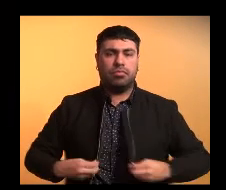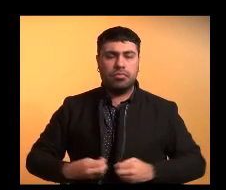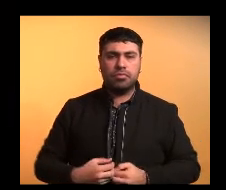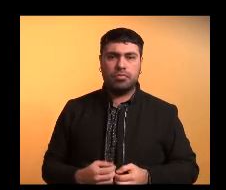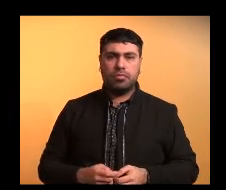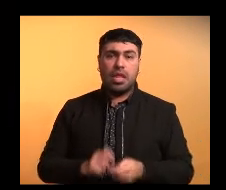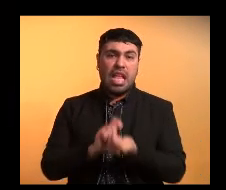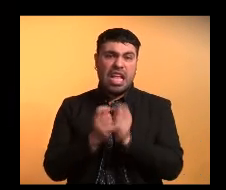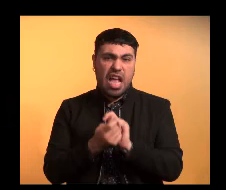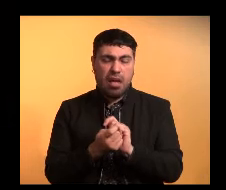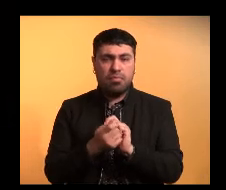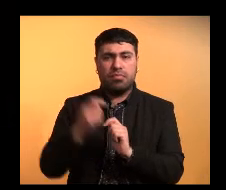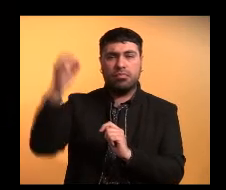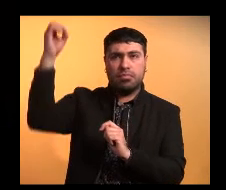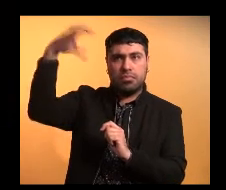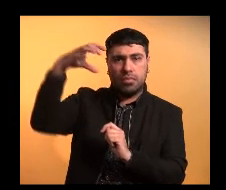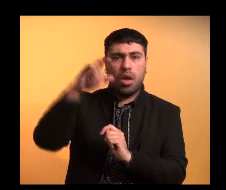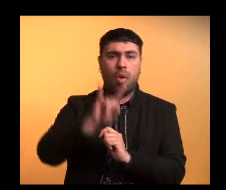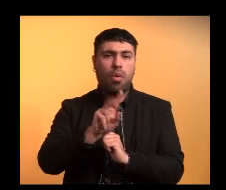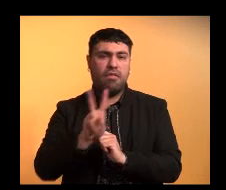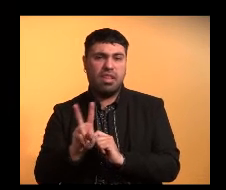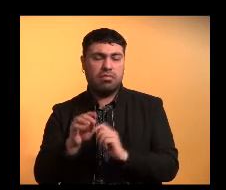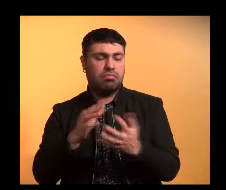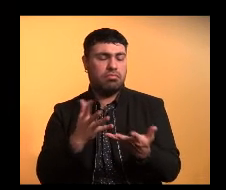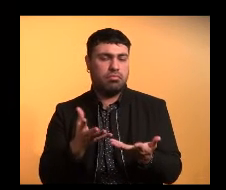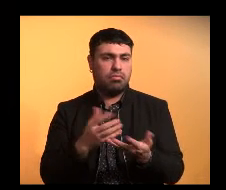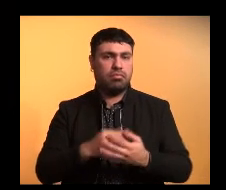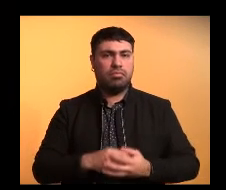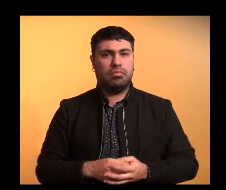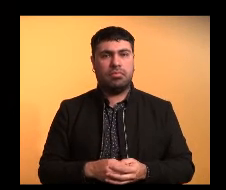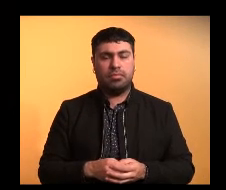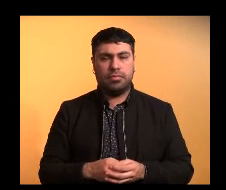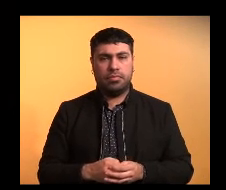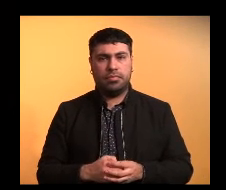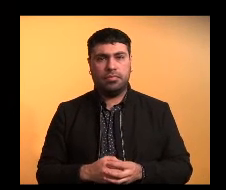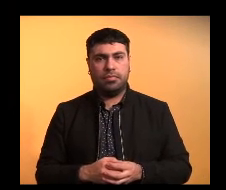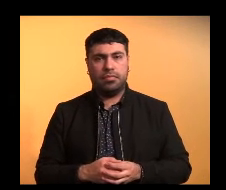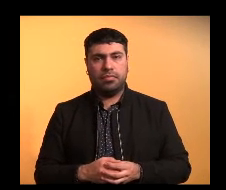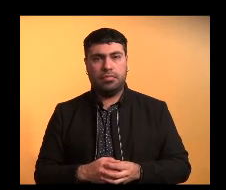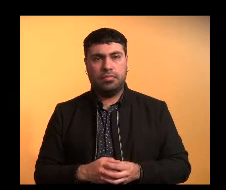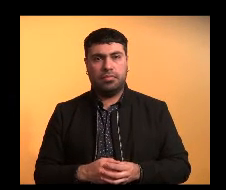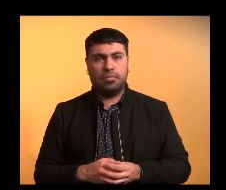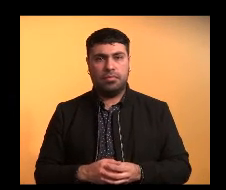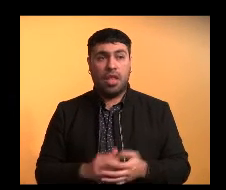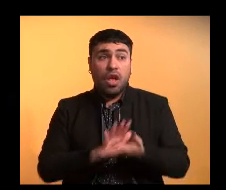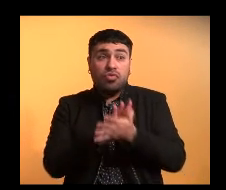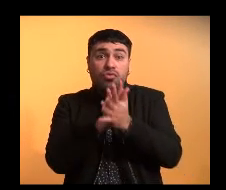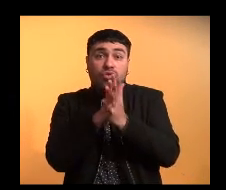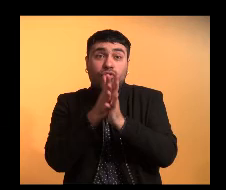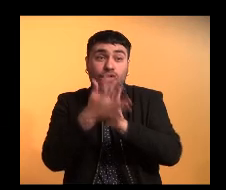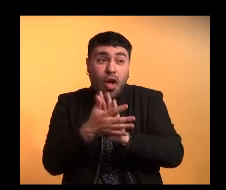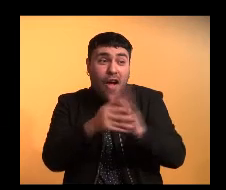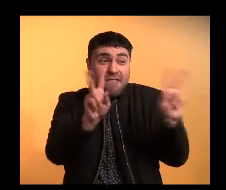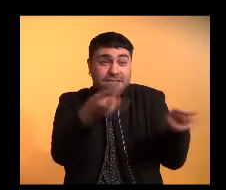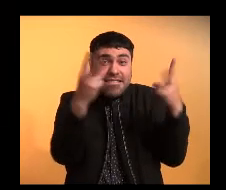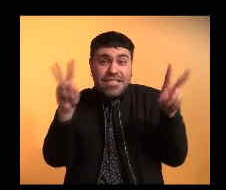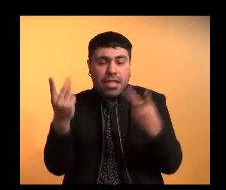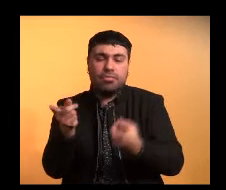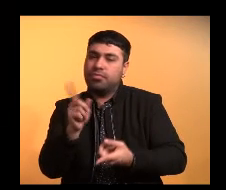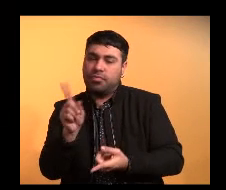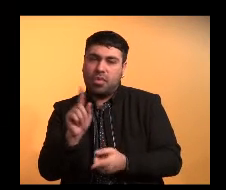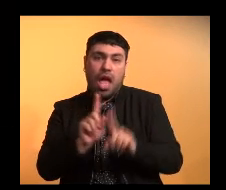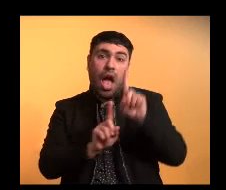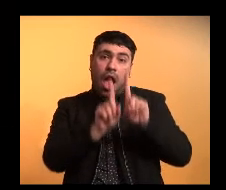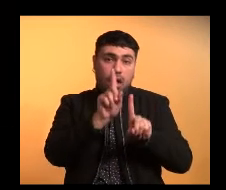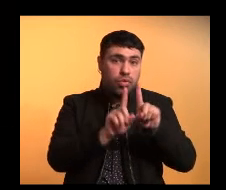que es relevante. Probablemente no todas las especies van a poder hacer frente a estos cambios, mientras que